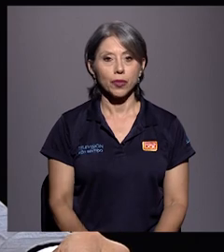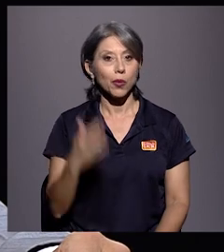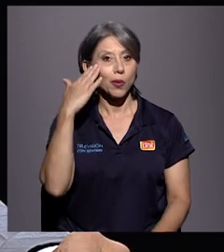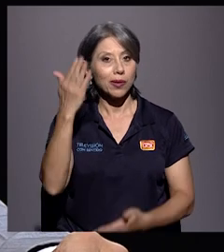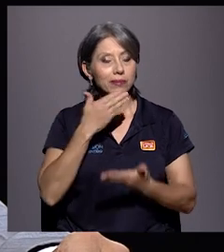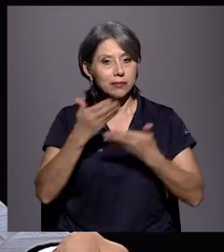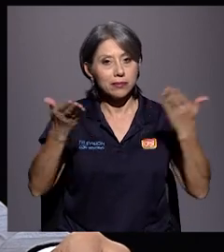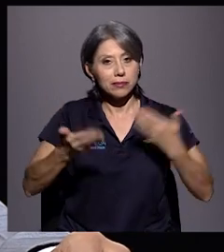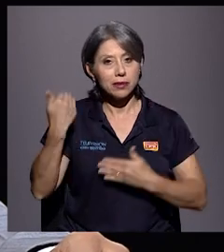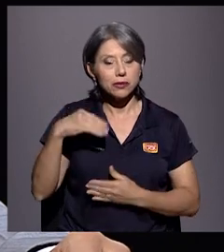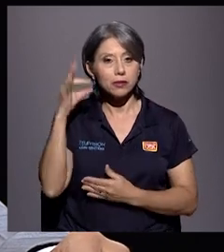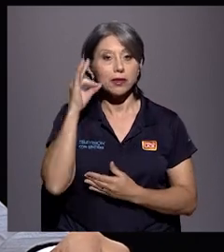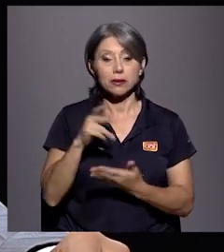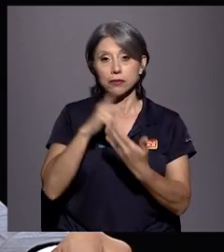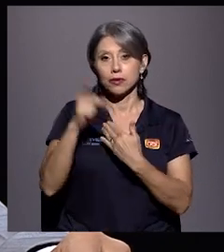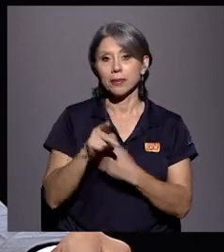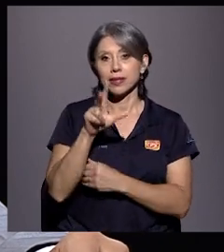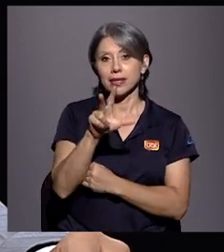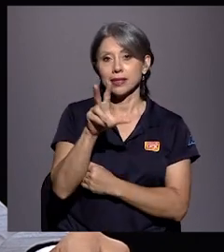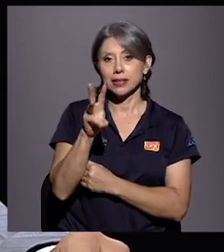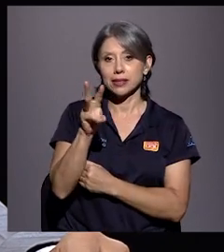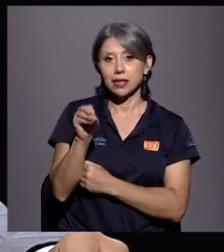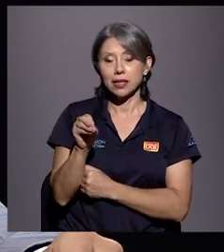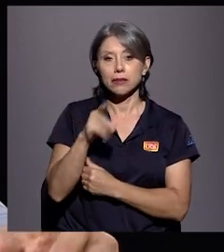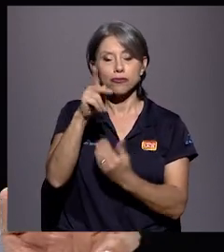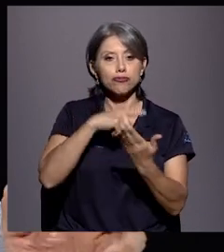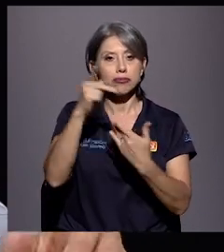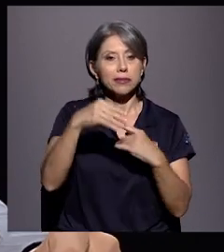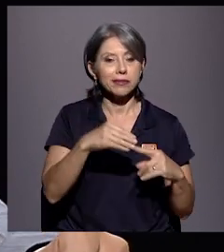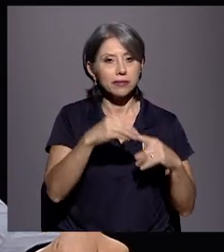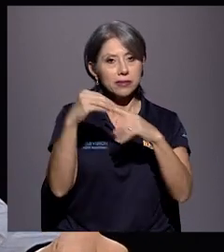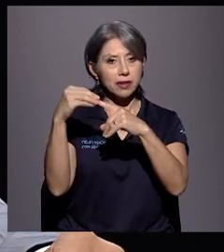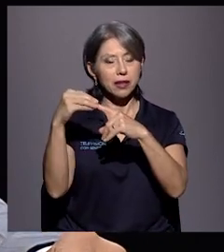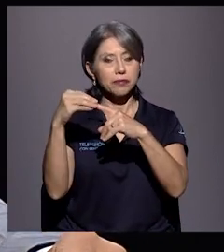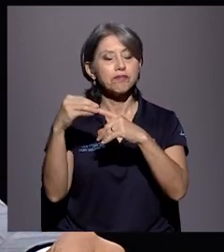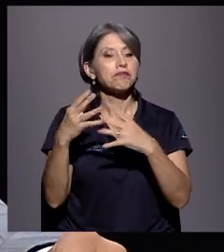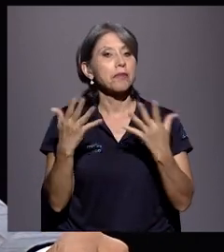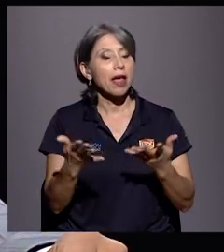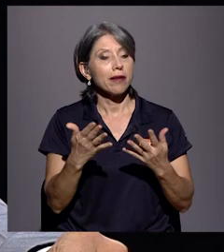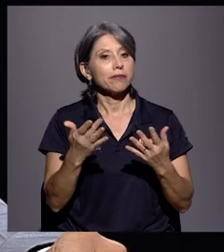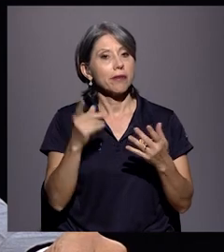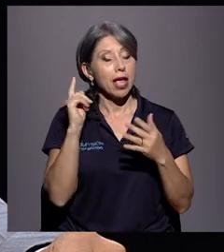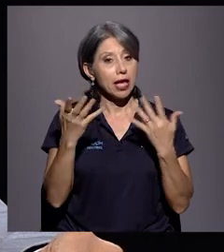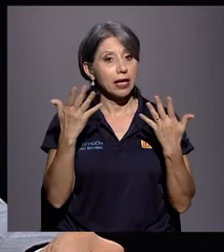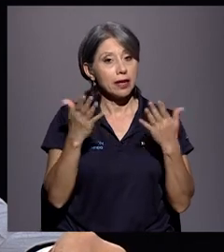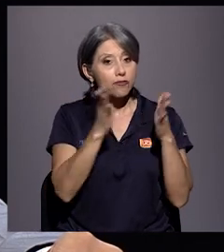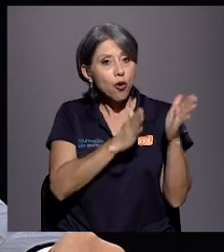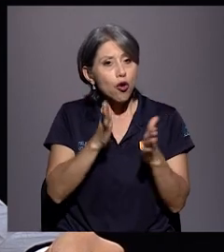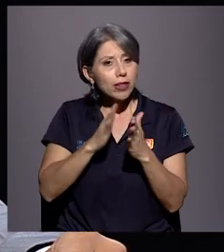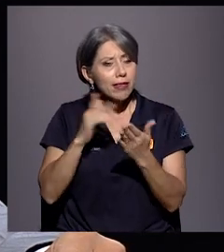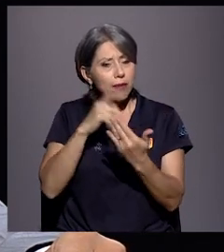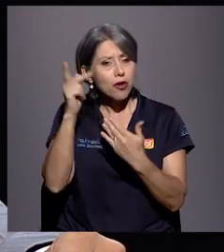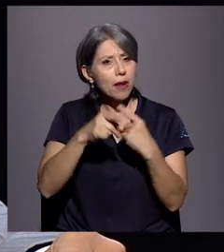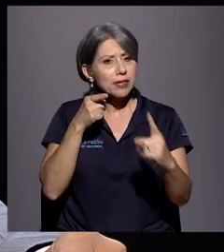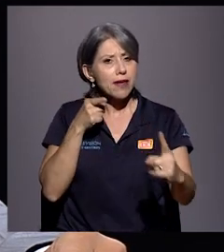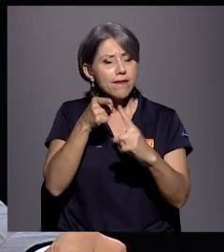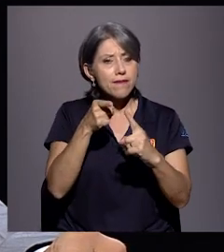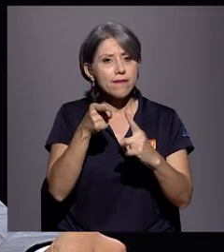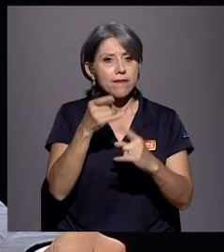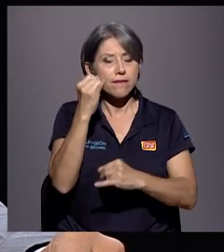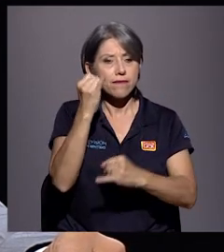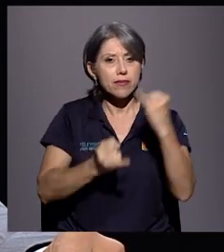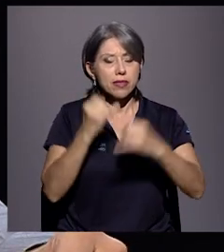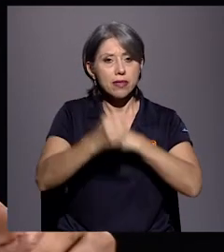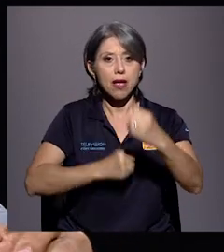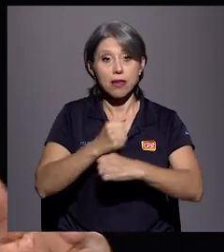Hola, bienvenidos y bienvenidas a 360, a un programa especial. Casualmente, en el orden de fin de año, puedo decirles que